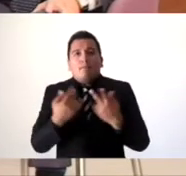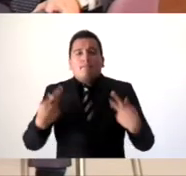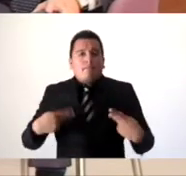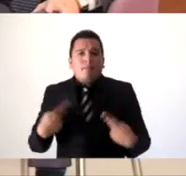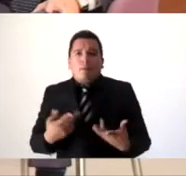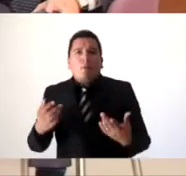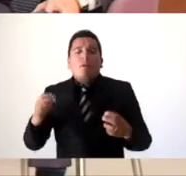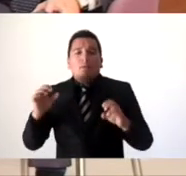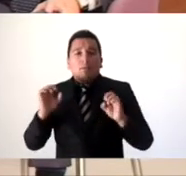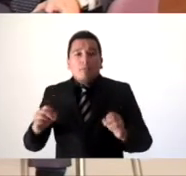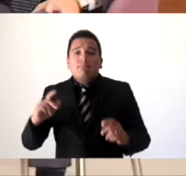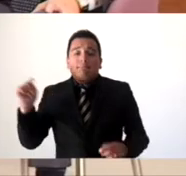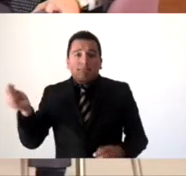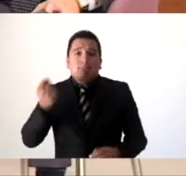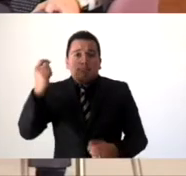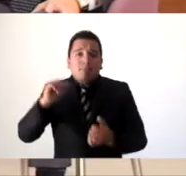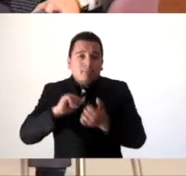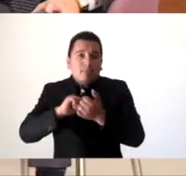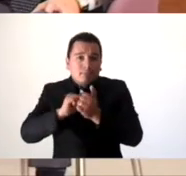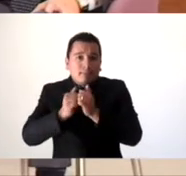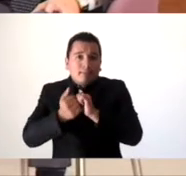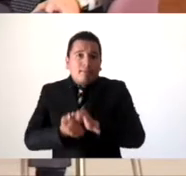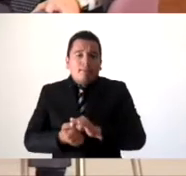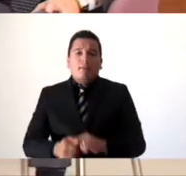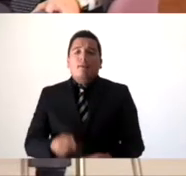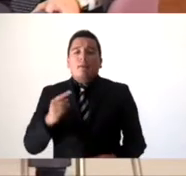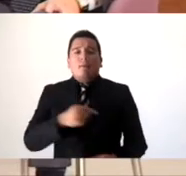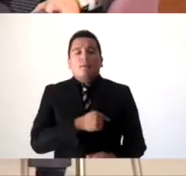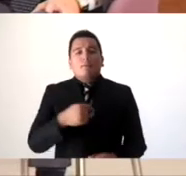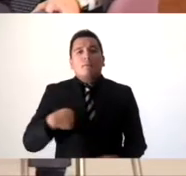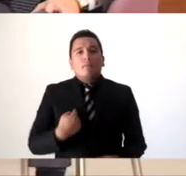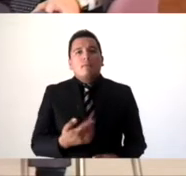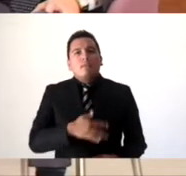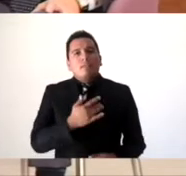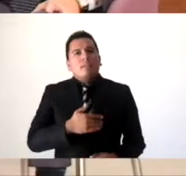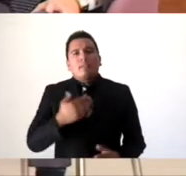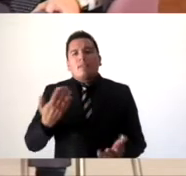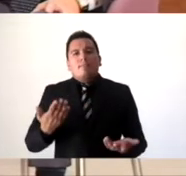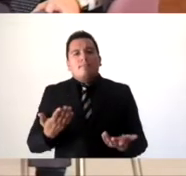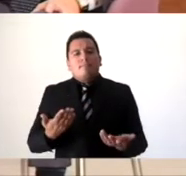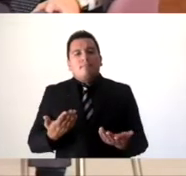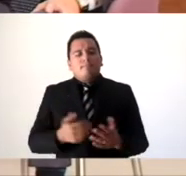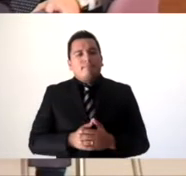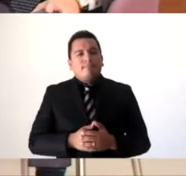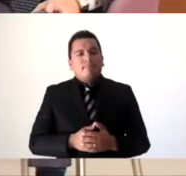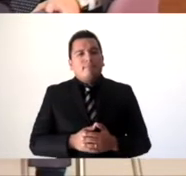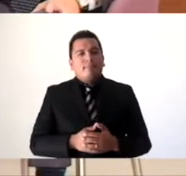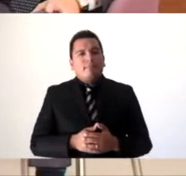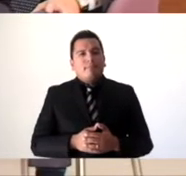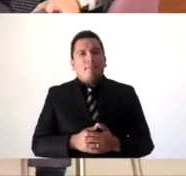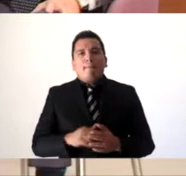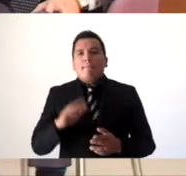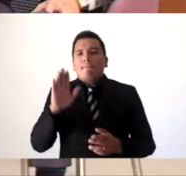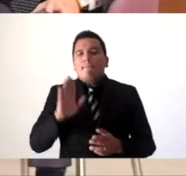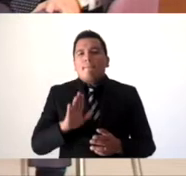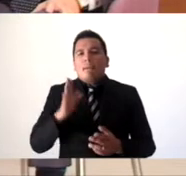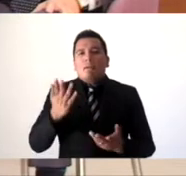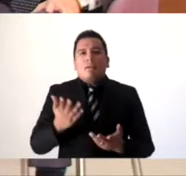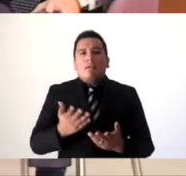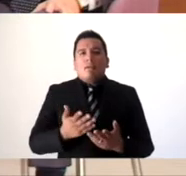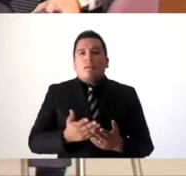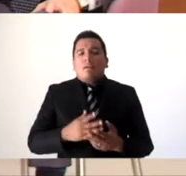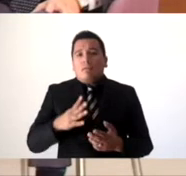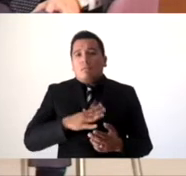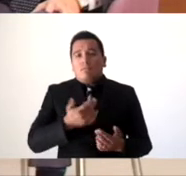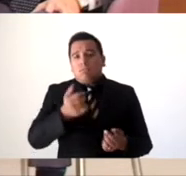también las cuestiones tecnológicas, y hay que ir avanzando en relación con ellos. Pero nosotros hemos llegado a un extremo que me parece